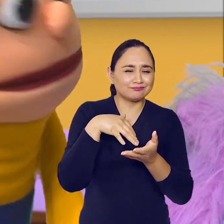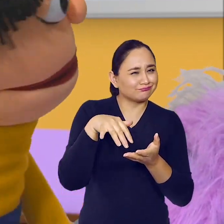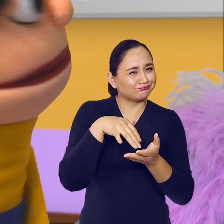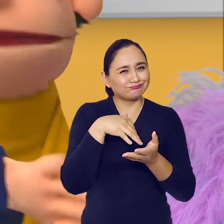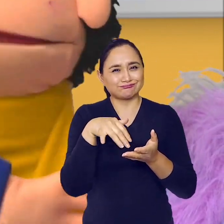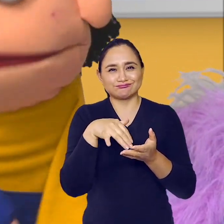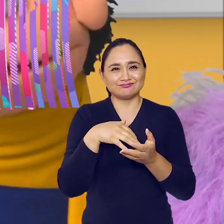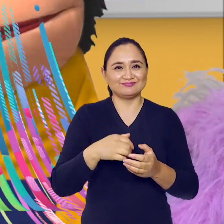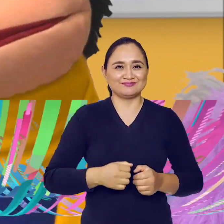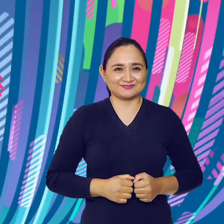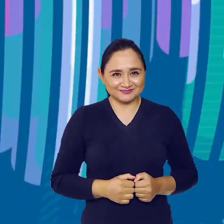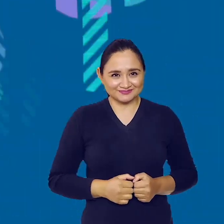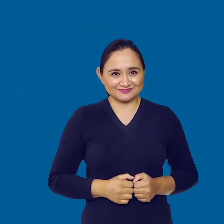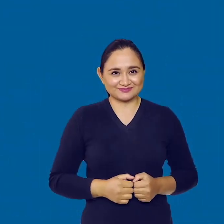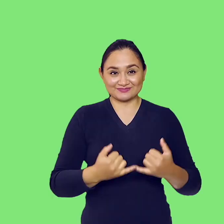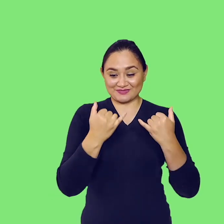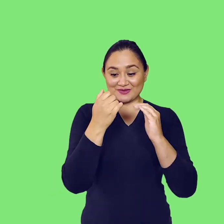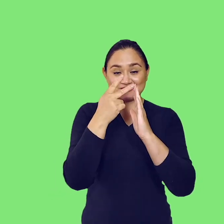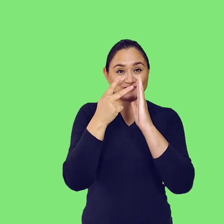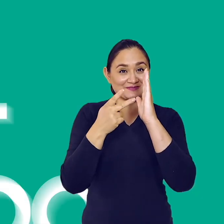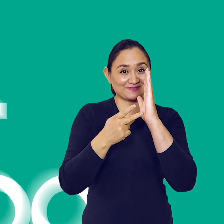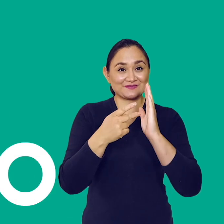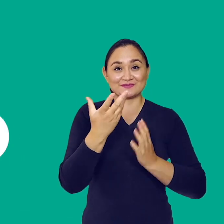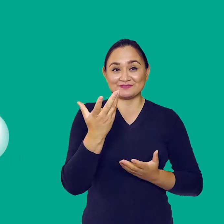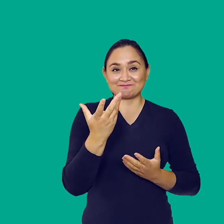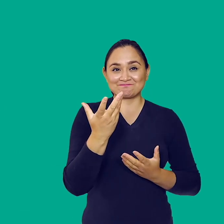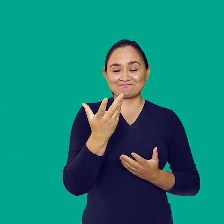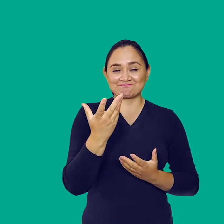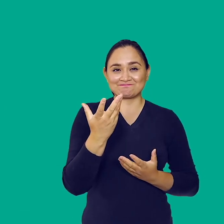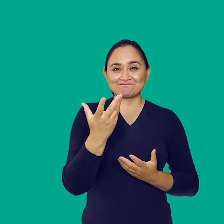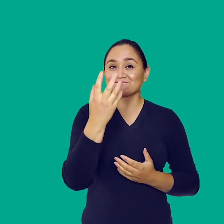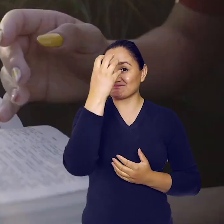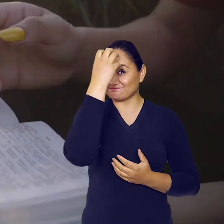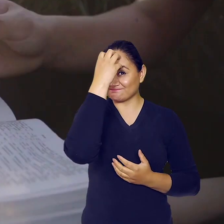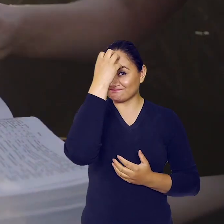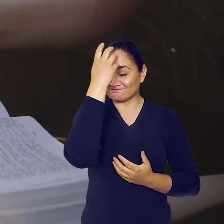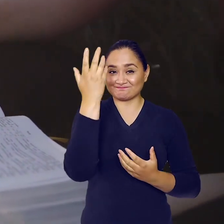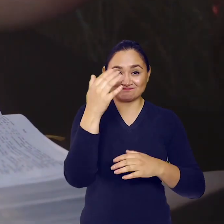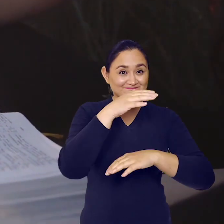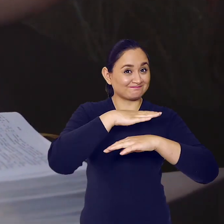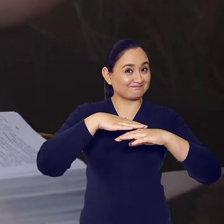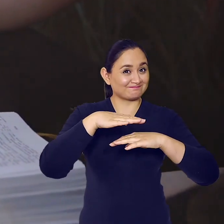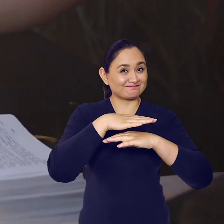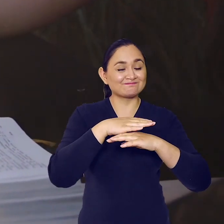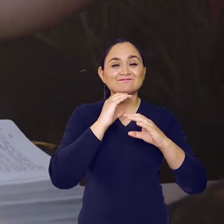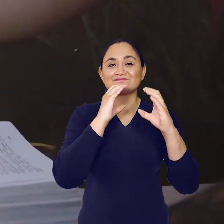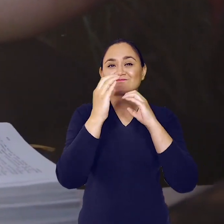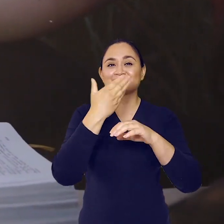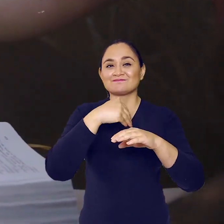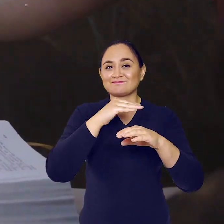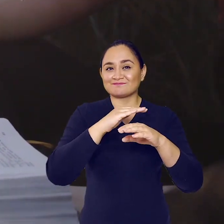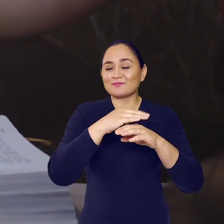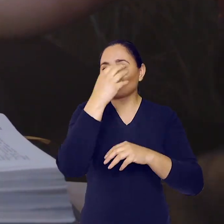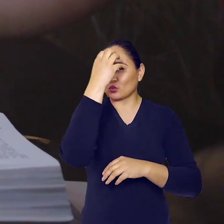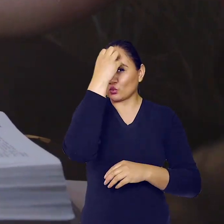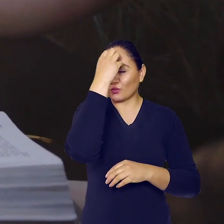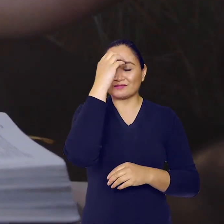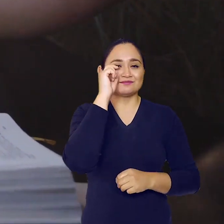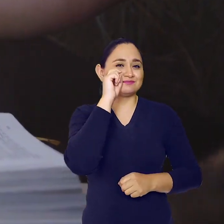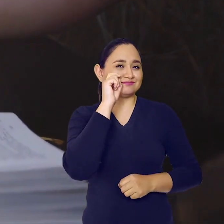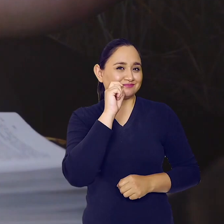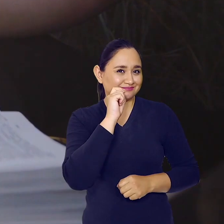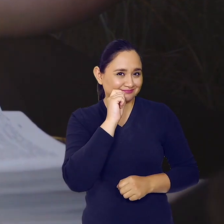inquietudes! Hoy en los programas de televisión para bachillerato hablaremos sobre la educación de la sexualidad